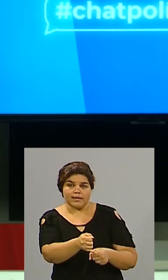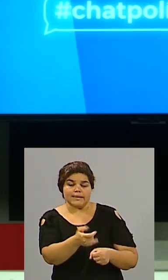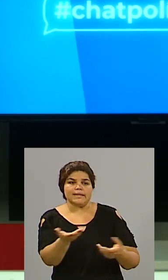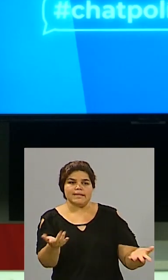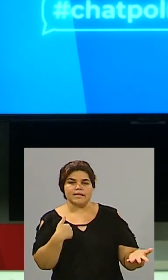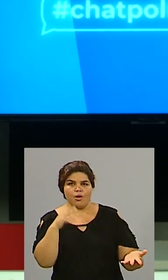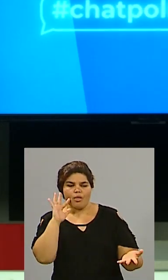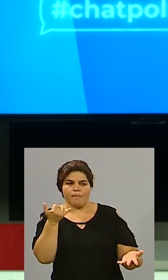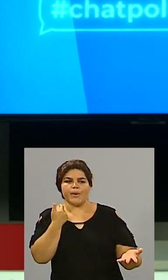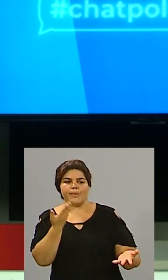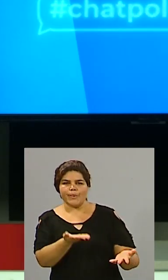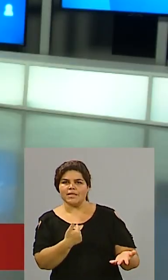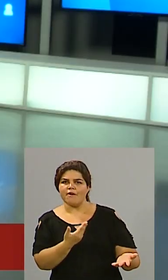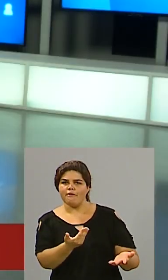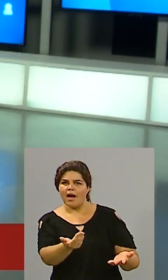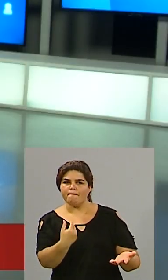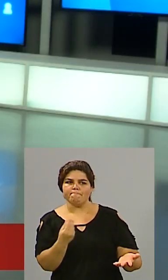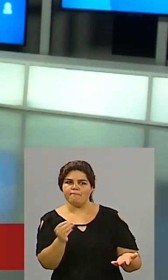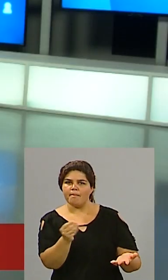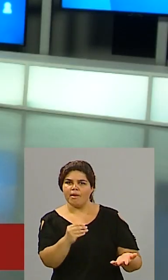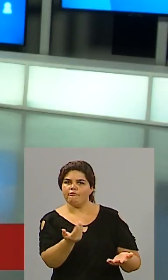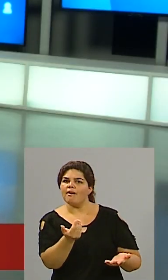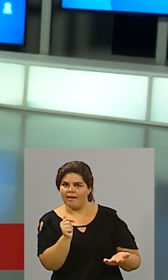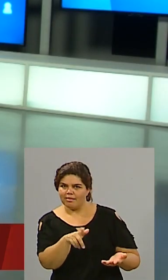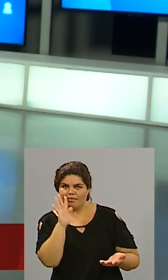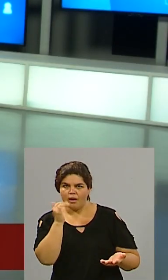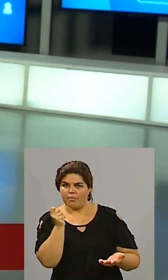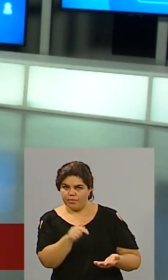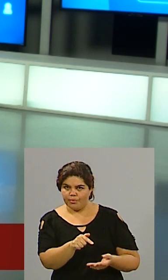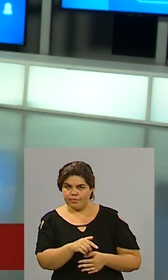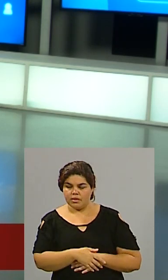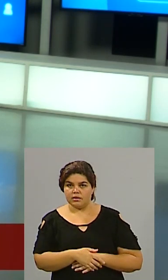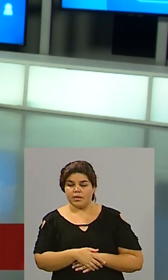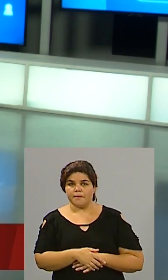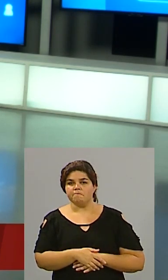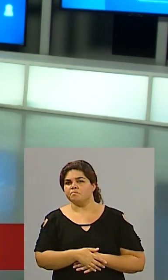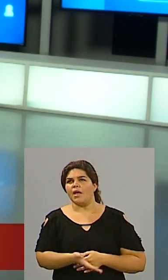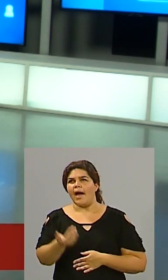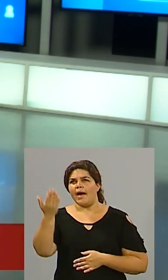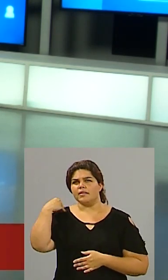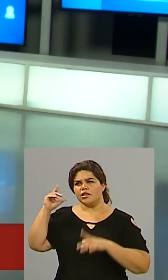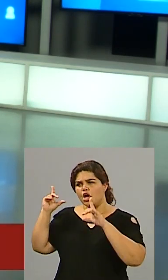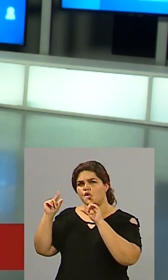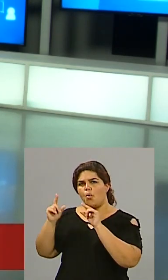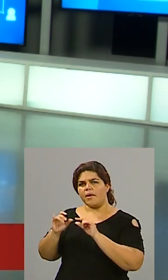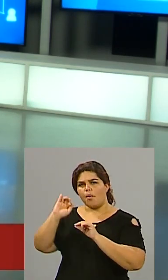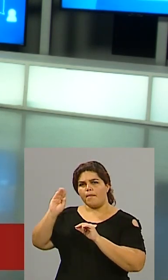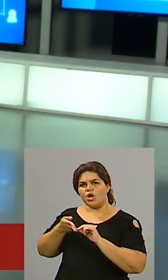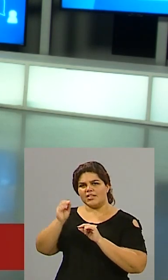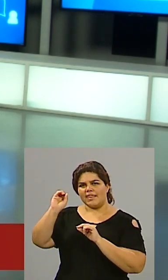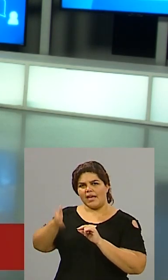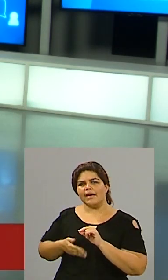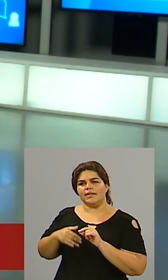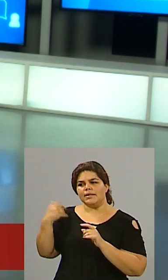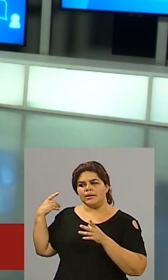hay mucho todavía por hacer. Uh-huh. En números venimos mejor que los años anteriores. Eso, como